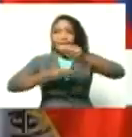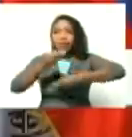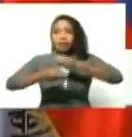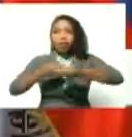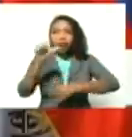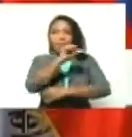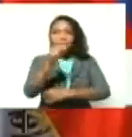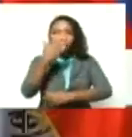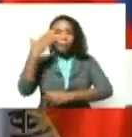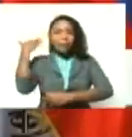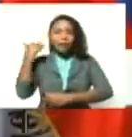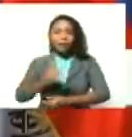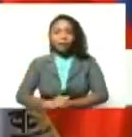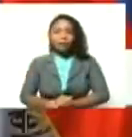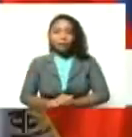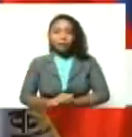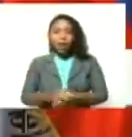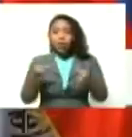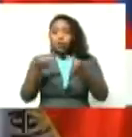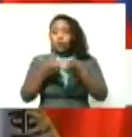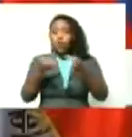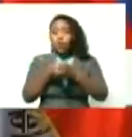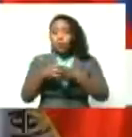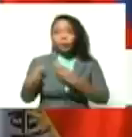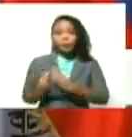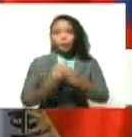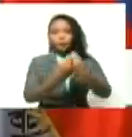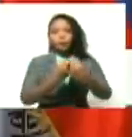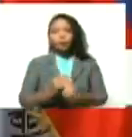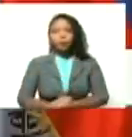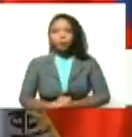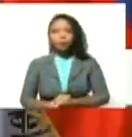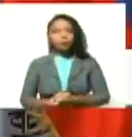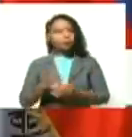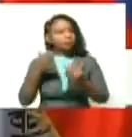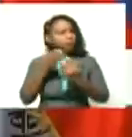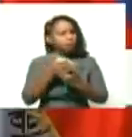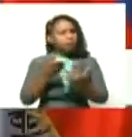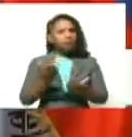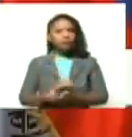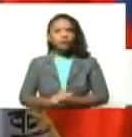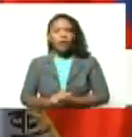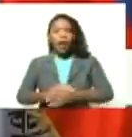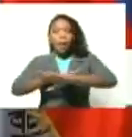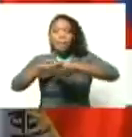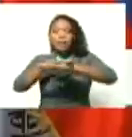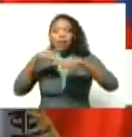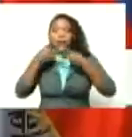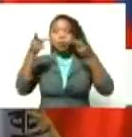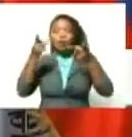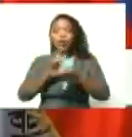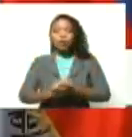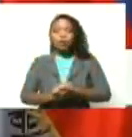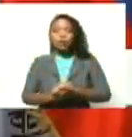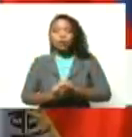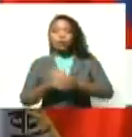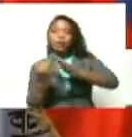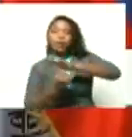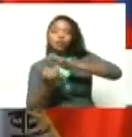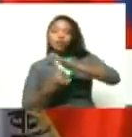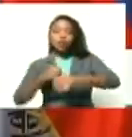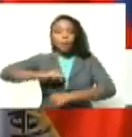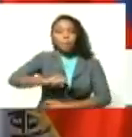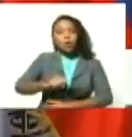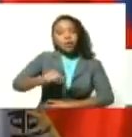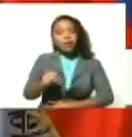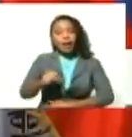semana pasada comisiones conjuntas entre el Ministerio Público con instancias policiales